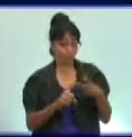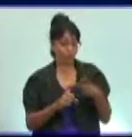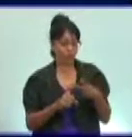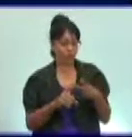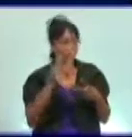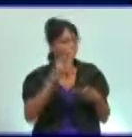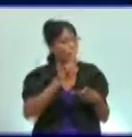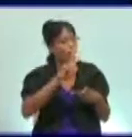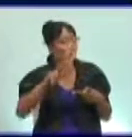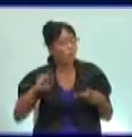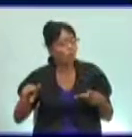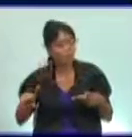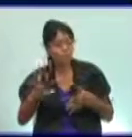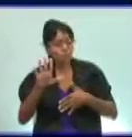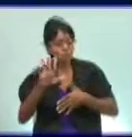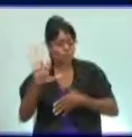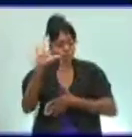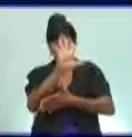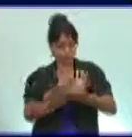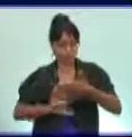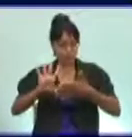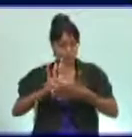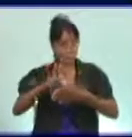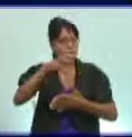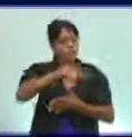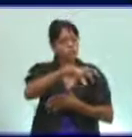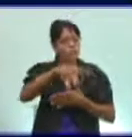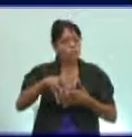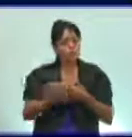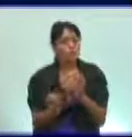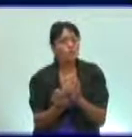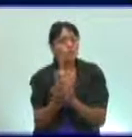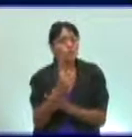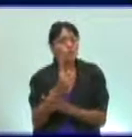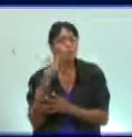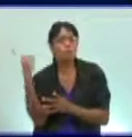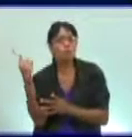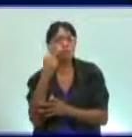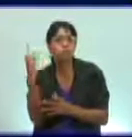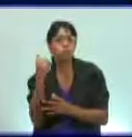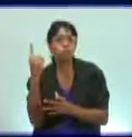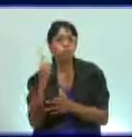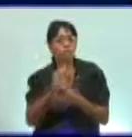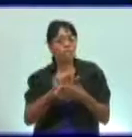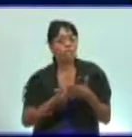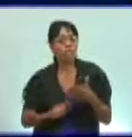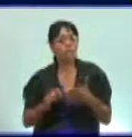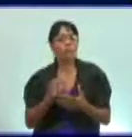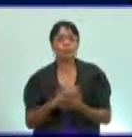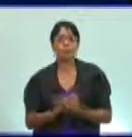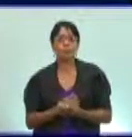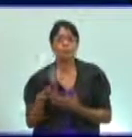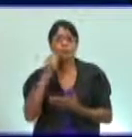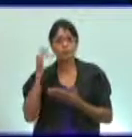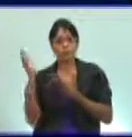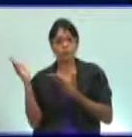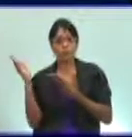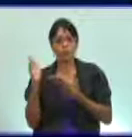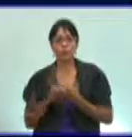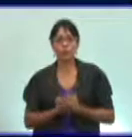de mapas las zonas donde se forman los ciclones tropicales. Vamos a anotar entonces estos elementos.